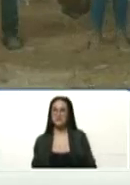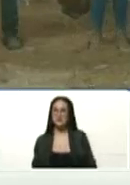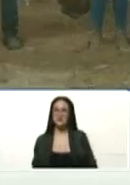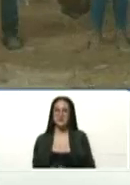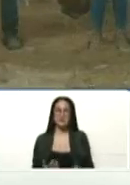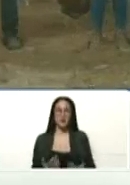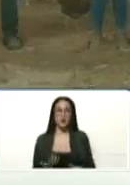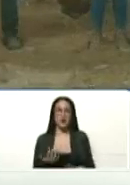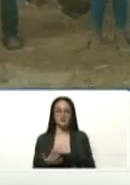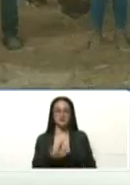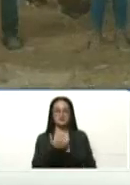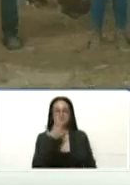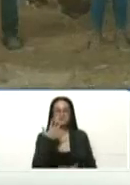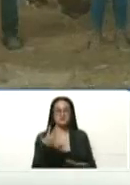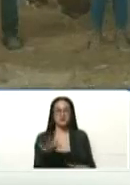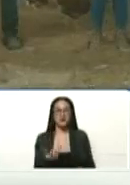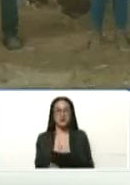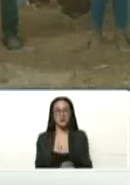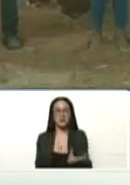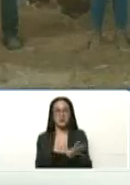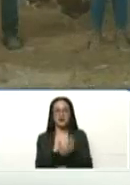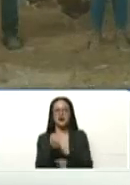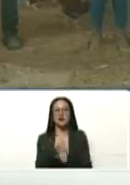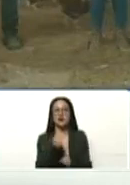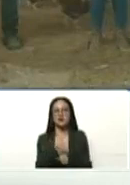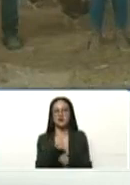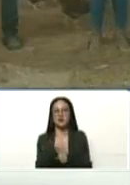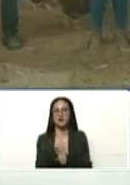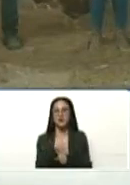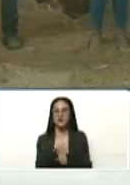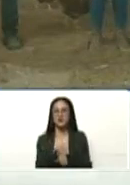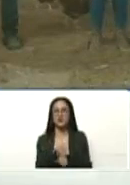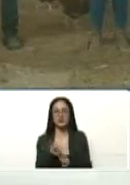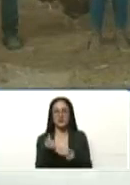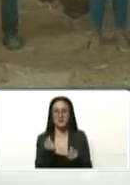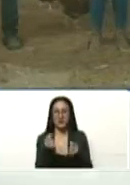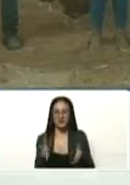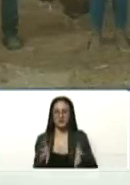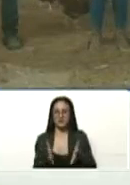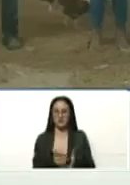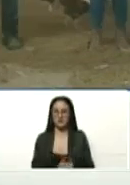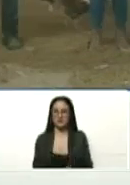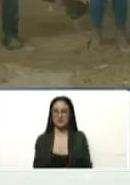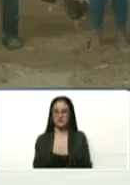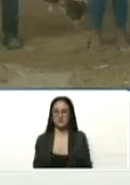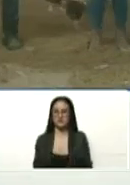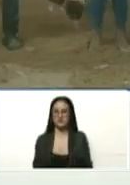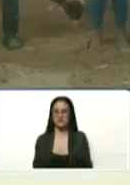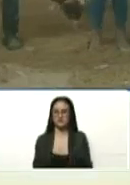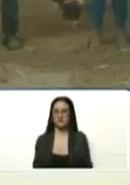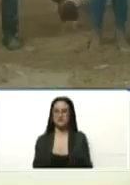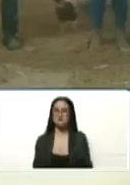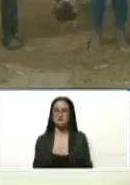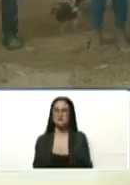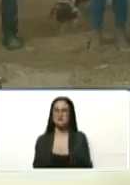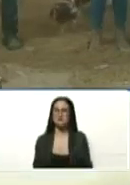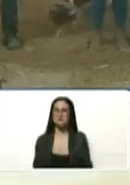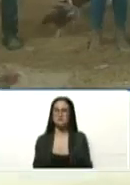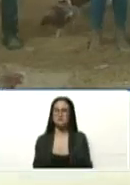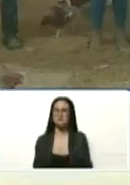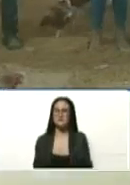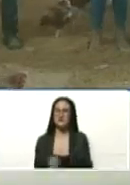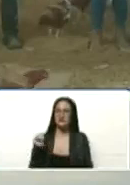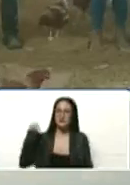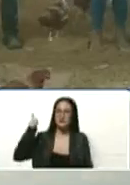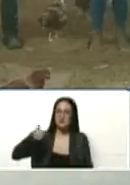uno. Al trabajo nadie le gana. ¿Ah? Estas son las frases de Vázquez en todos estos